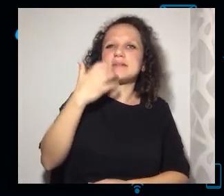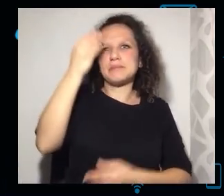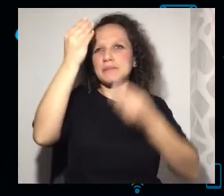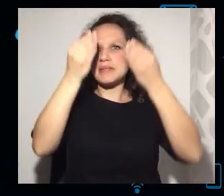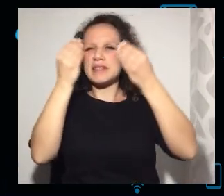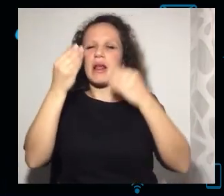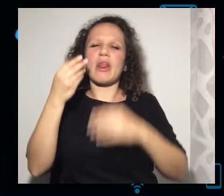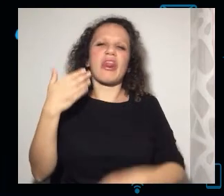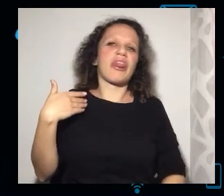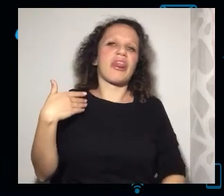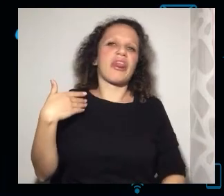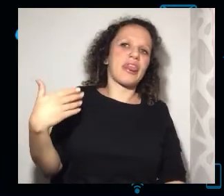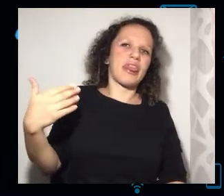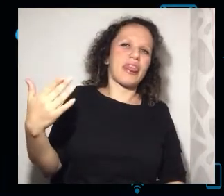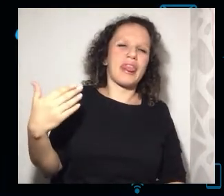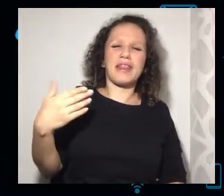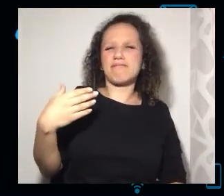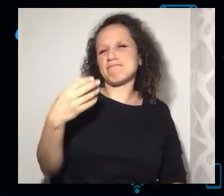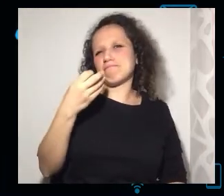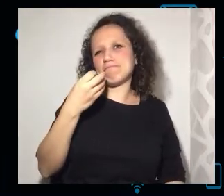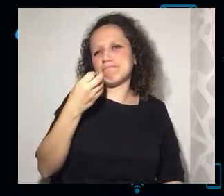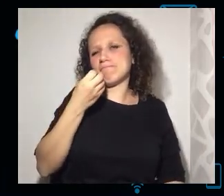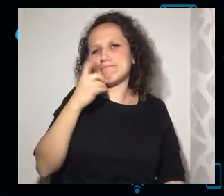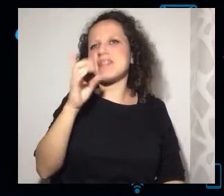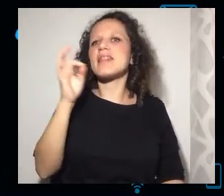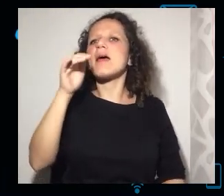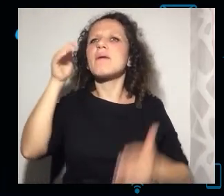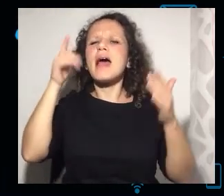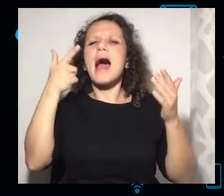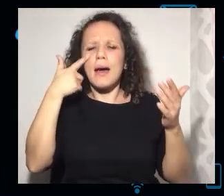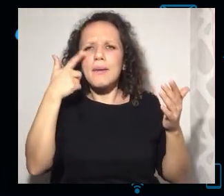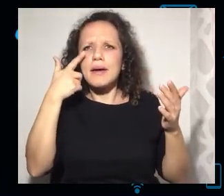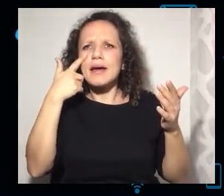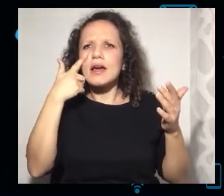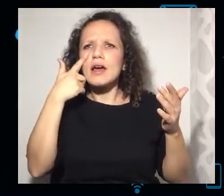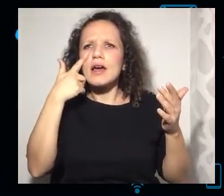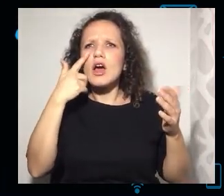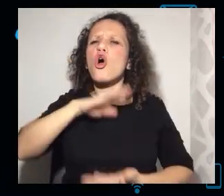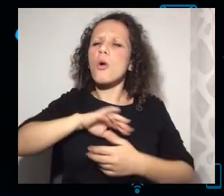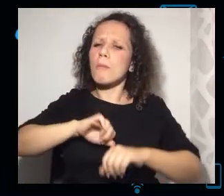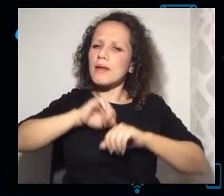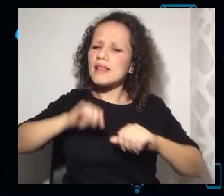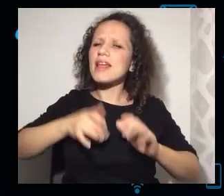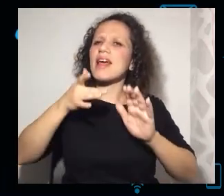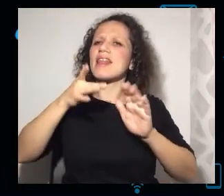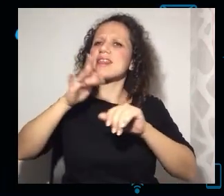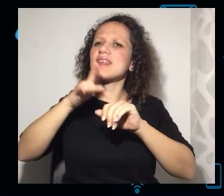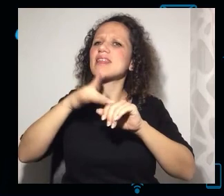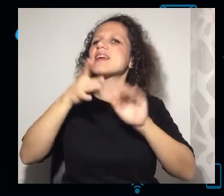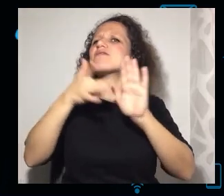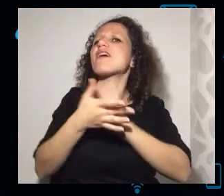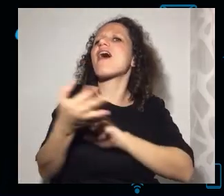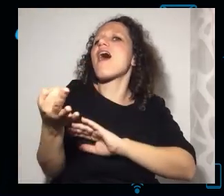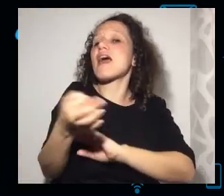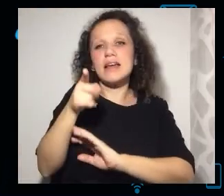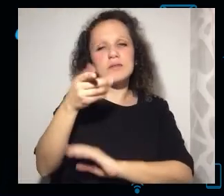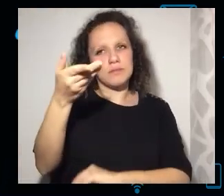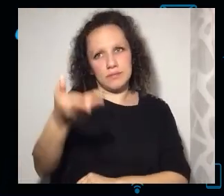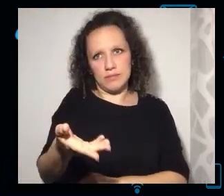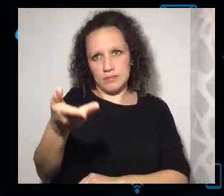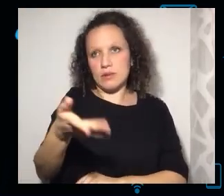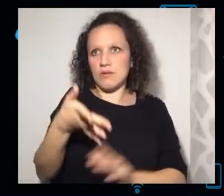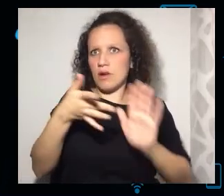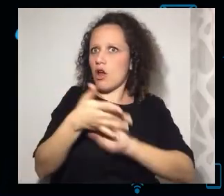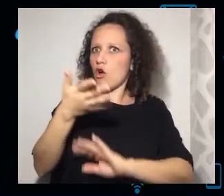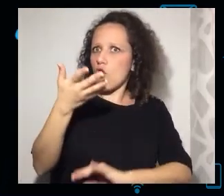segundo y desde luego no poner la cabeza para entender a qué se refieren cuando hablan de competencia digital por lo tanto conocerlo y tomar